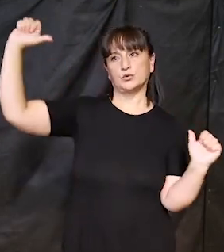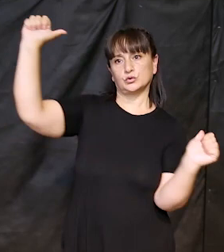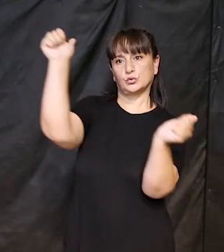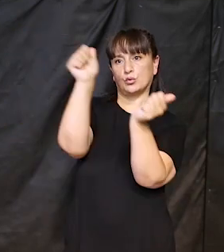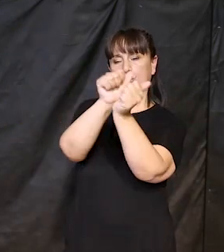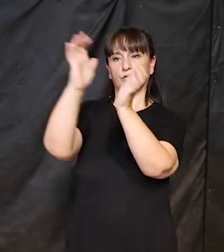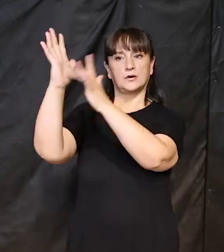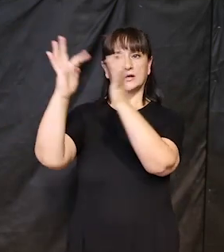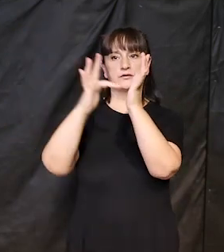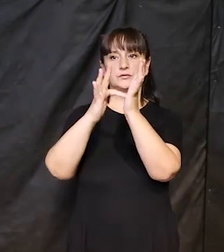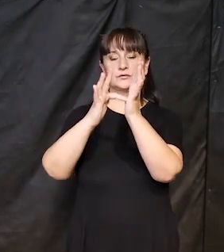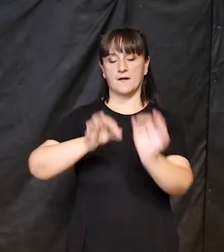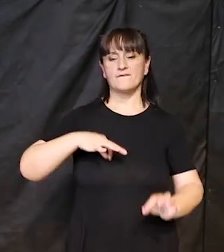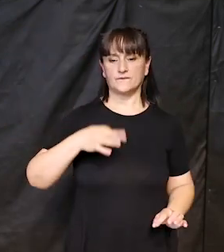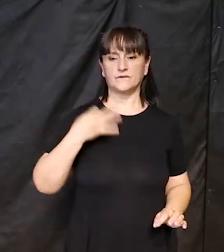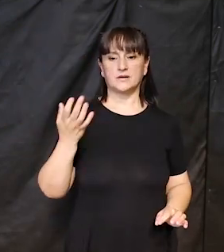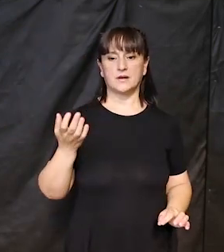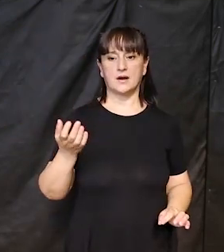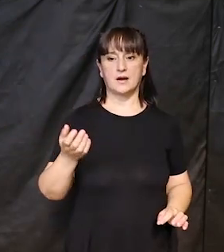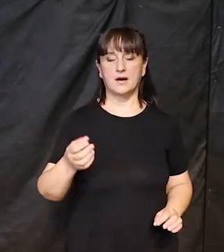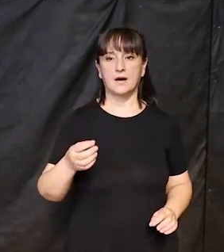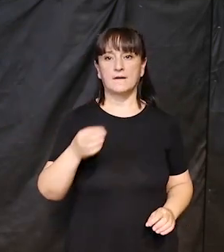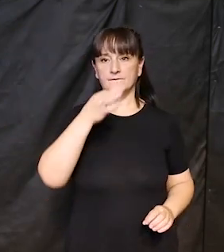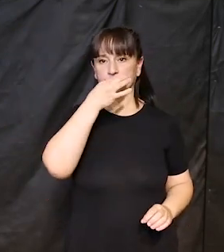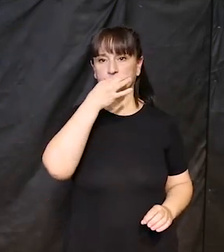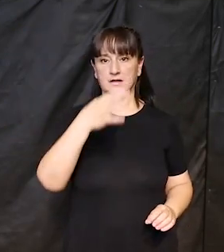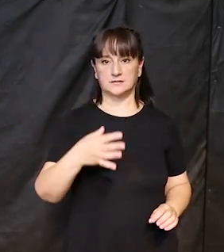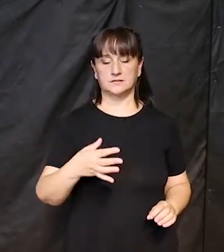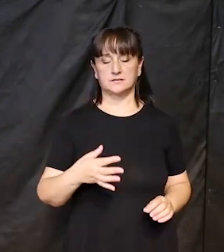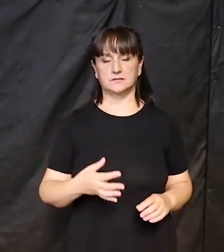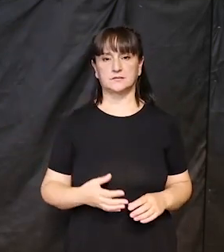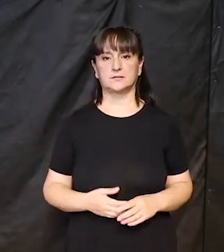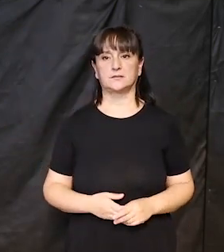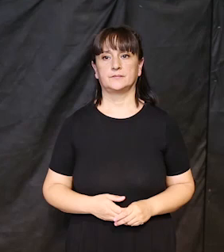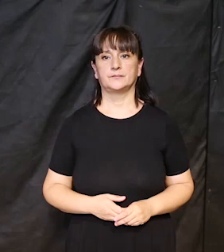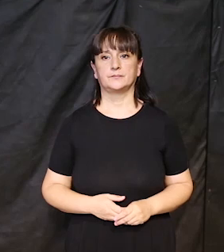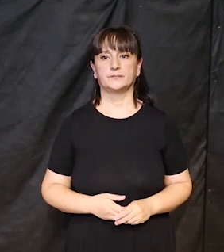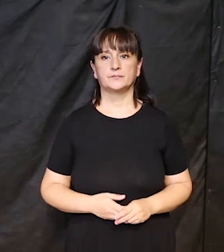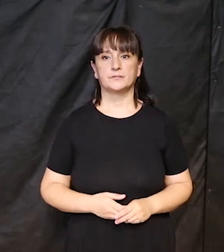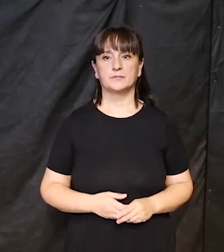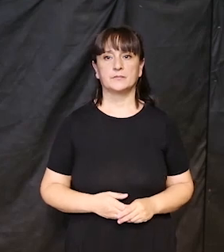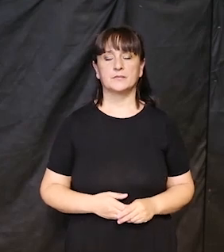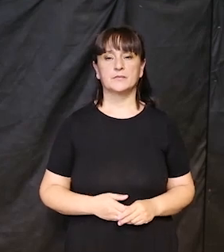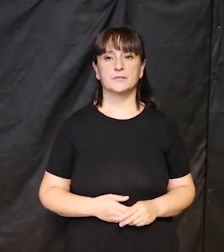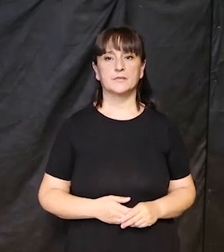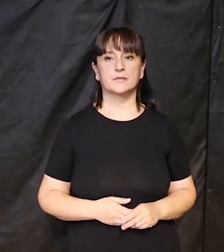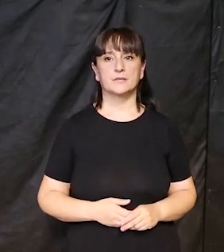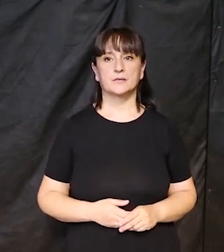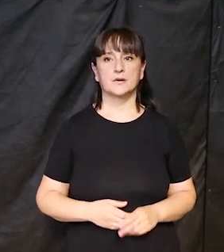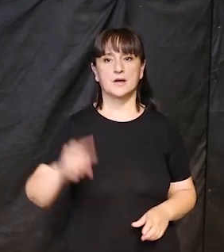y con dios la vida es más fácil quiero invitarle en esta hora a que usted le crea a dios y confíe en dios